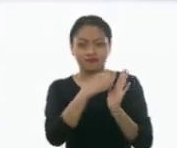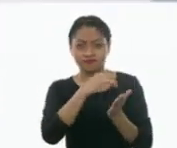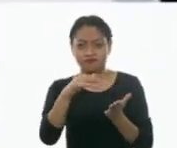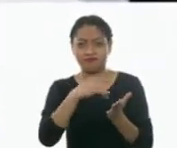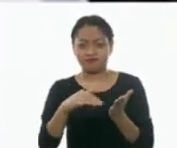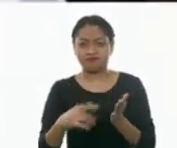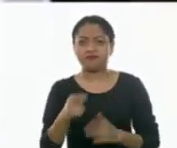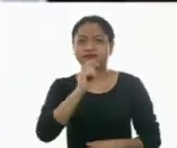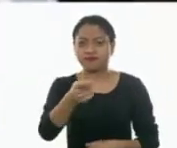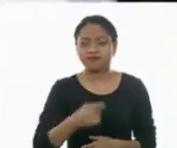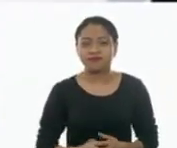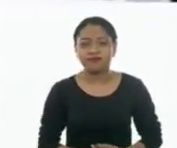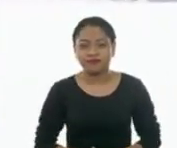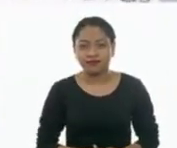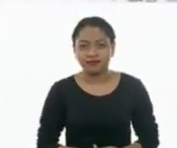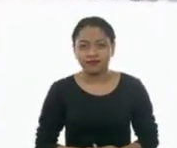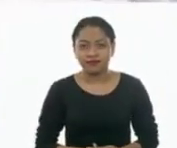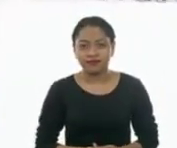¿Qué dice aquí?